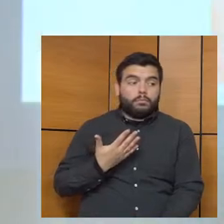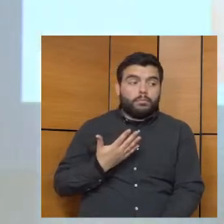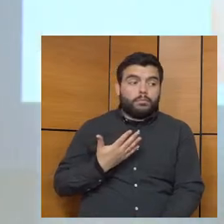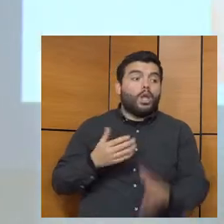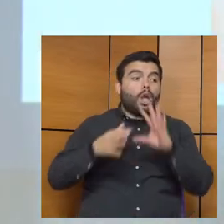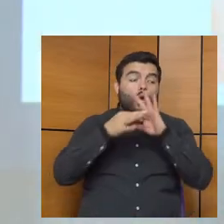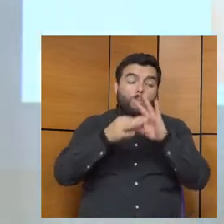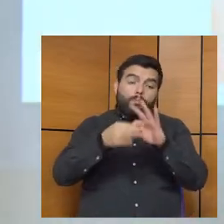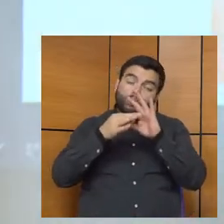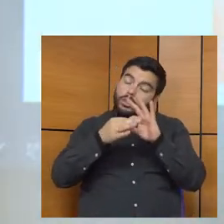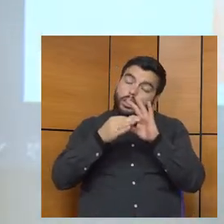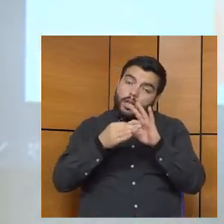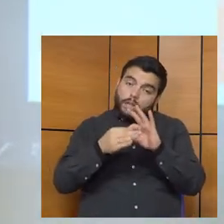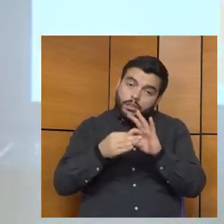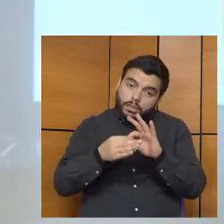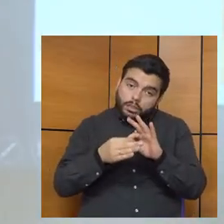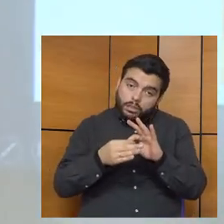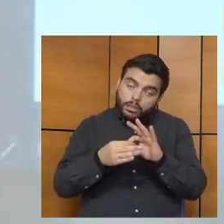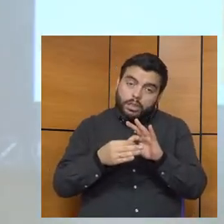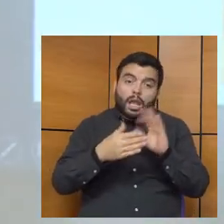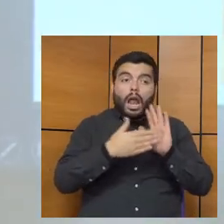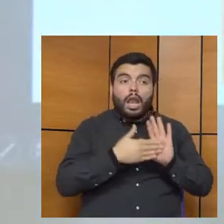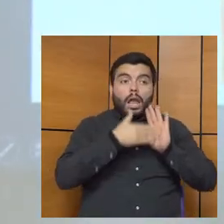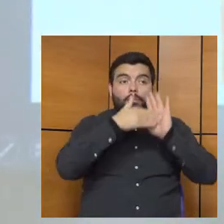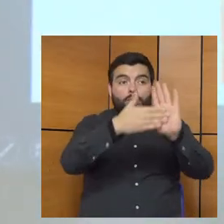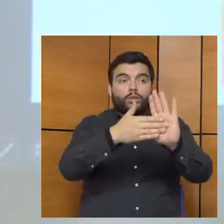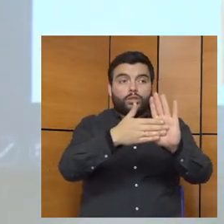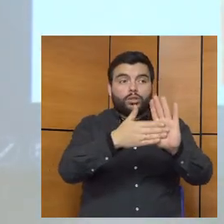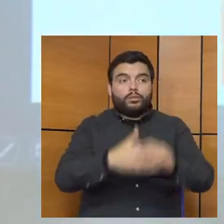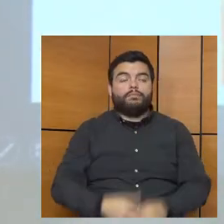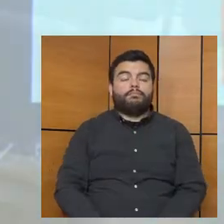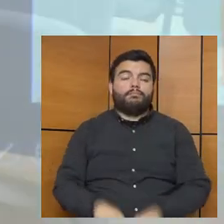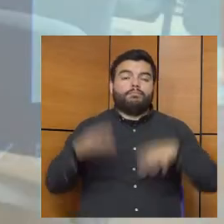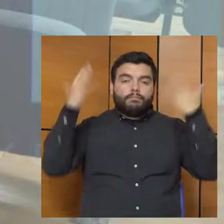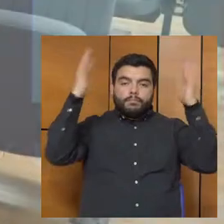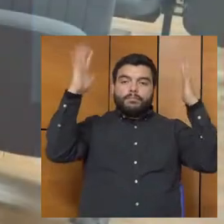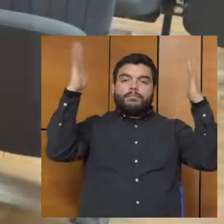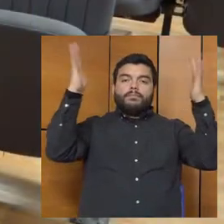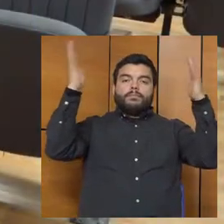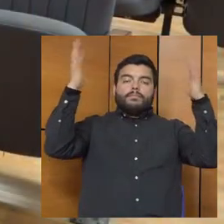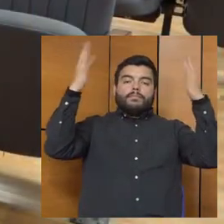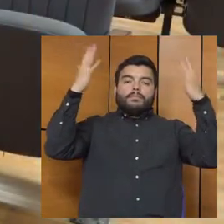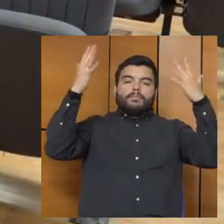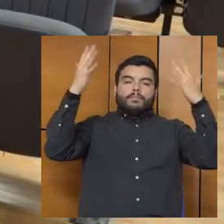muchas gracias. Esto ha sido la exposición. Así que, bueno, pues gracias por vuestra atención.